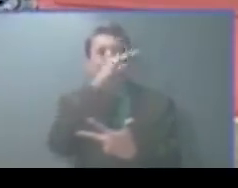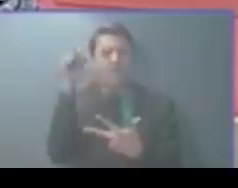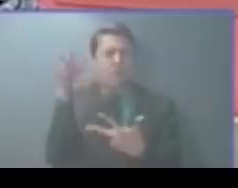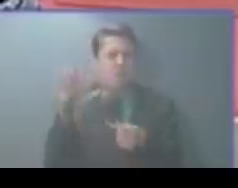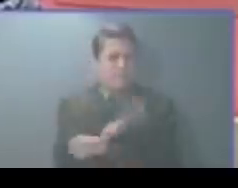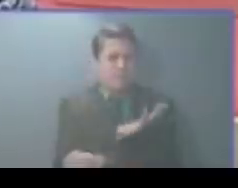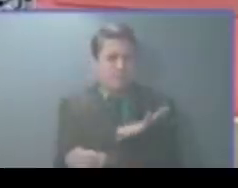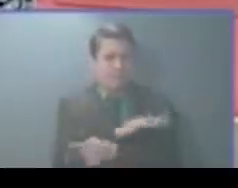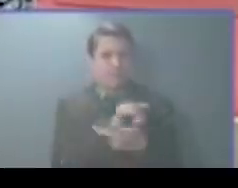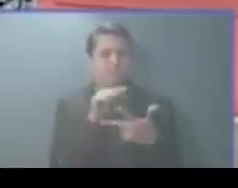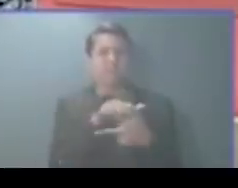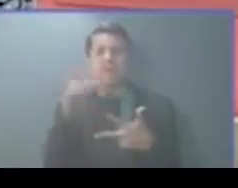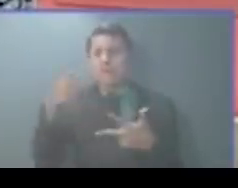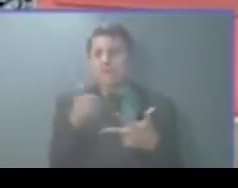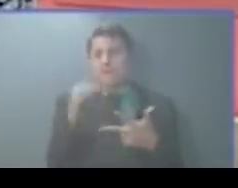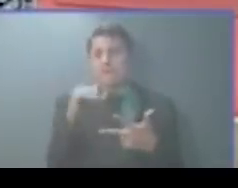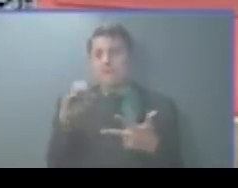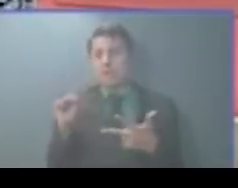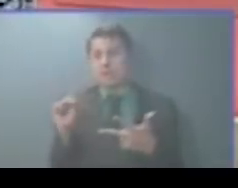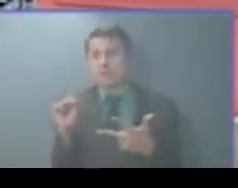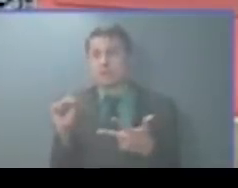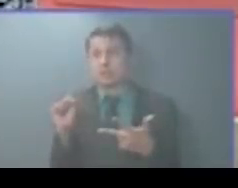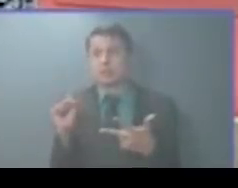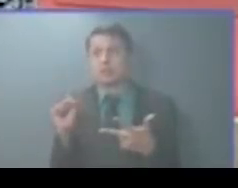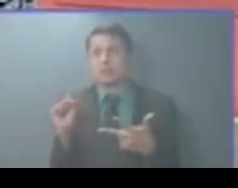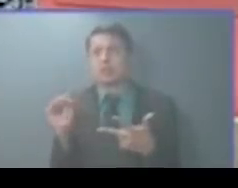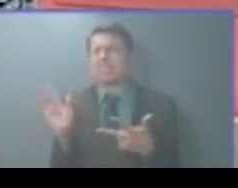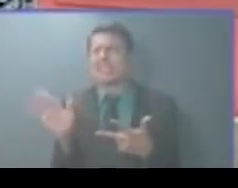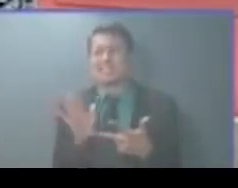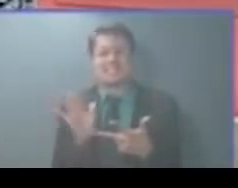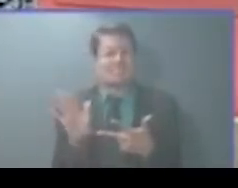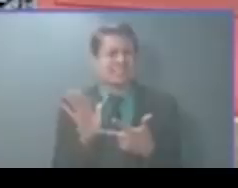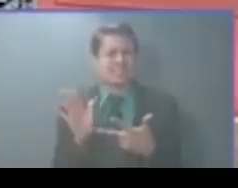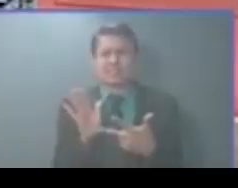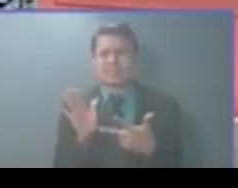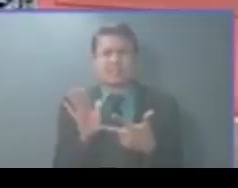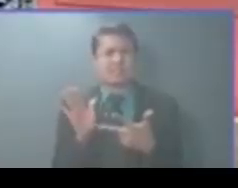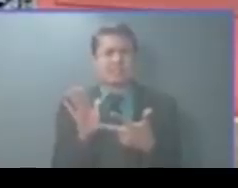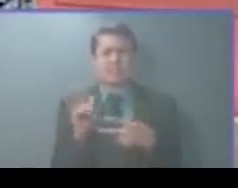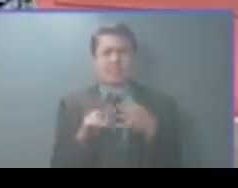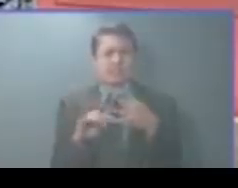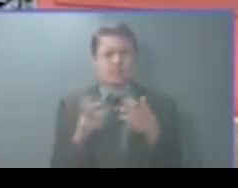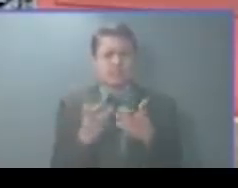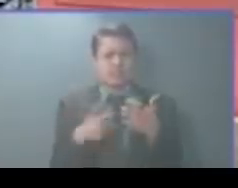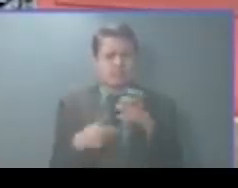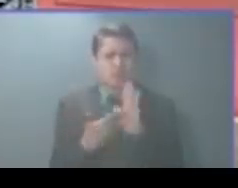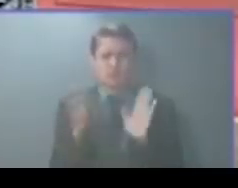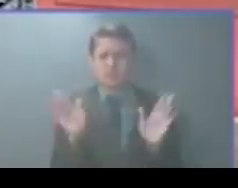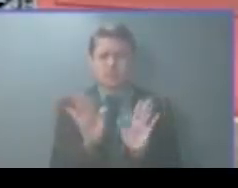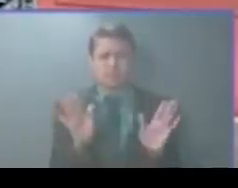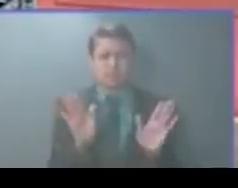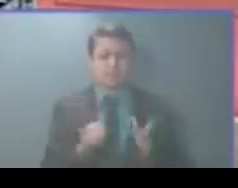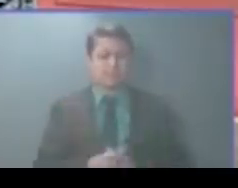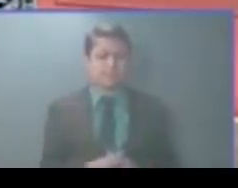la Fuerza Armada en ningún momento ha violado o ha cumplido ninguna orden